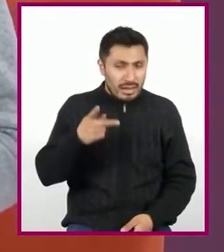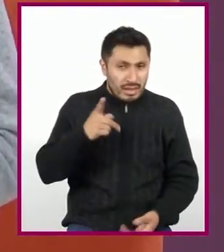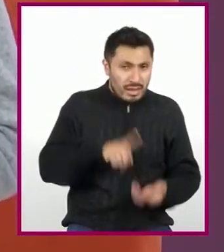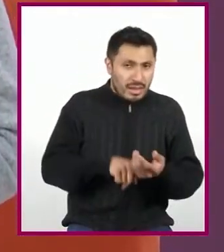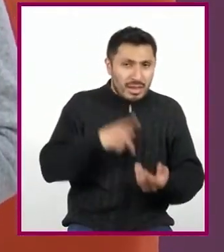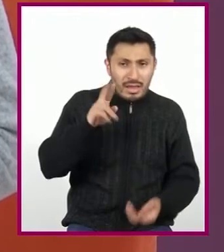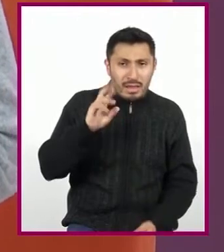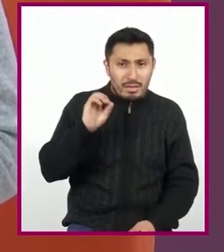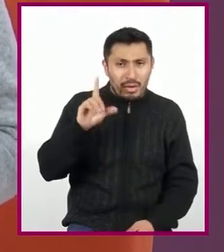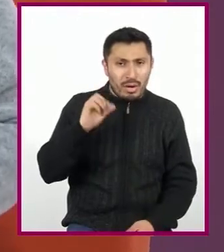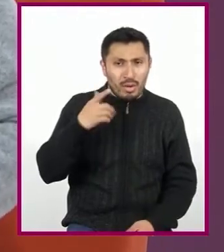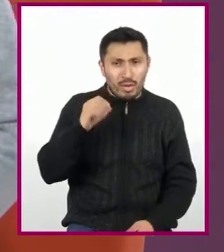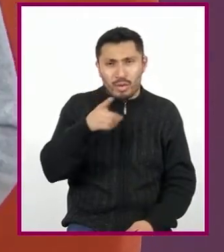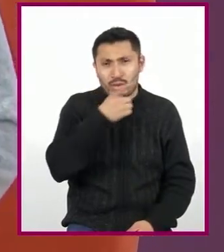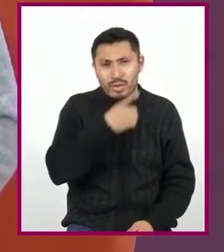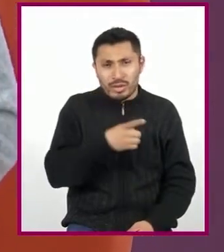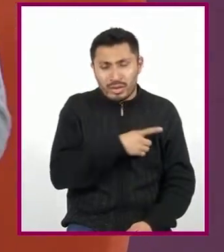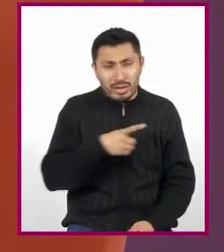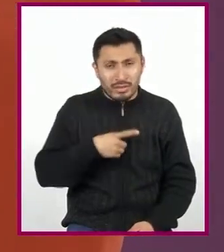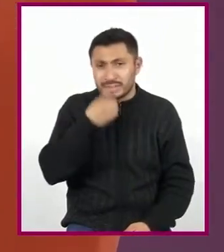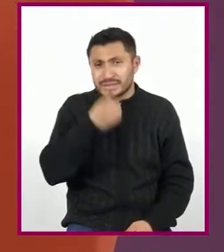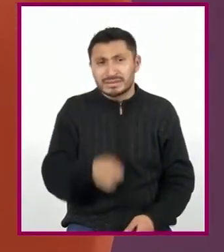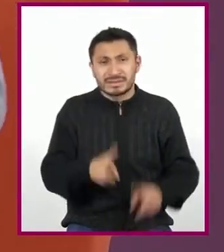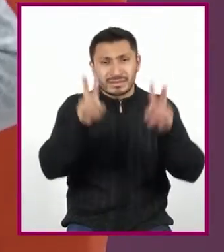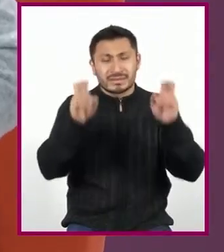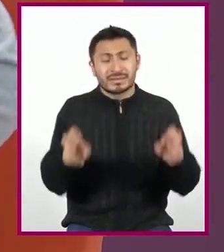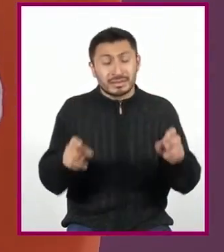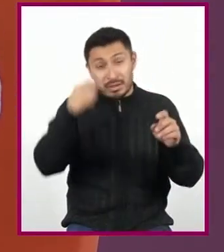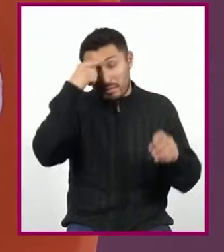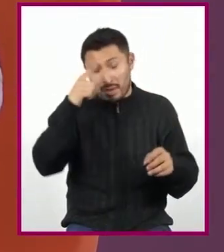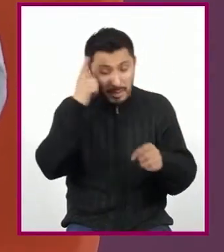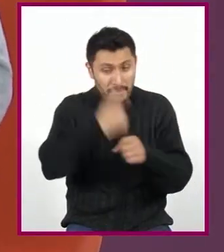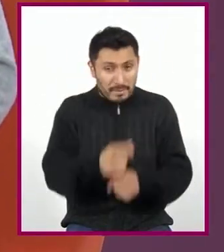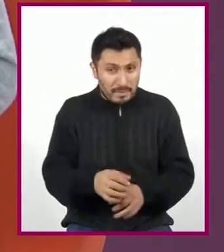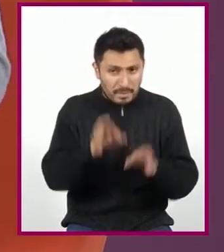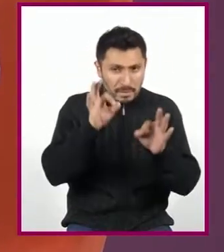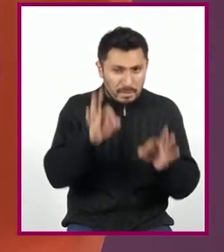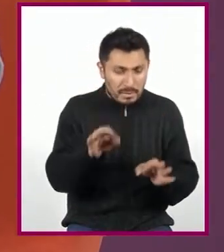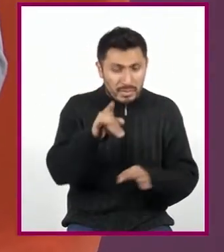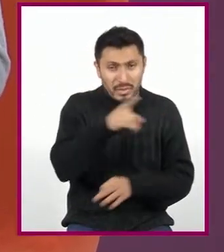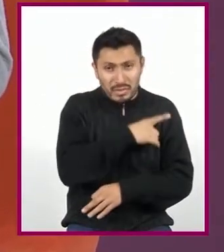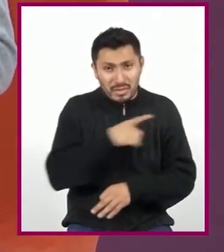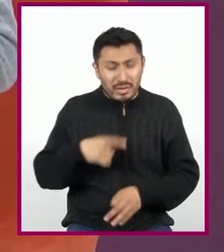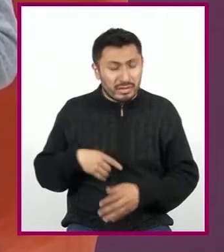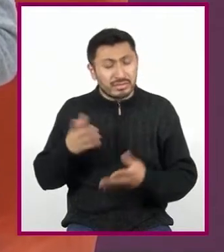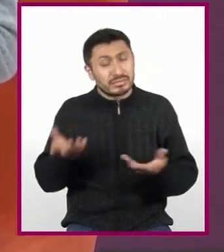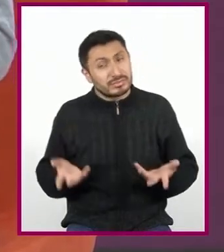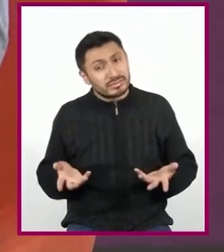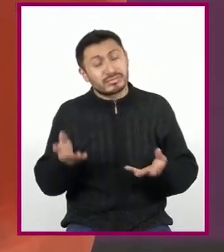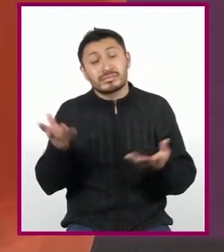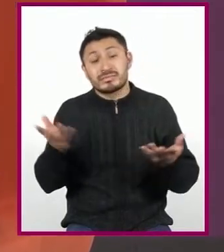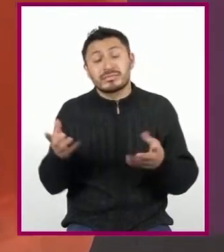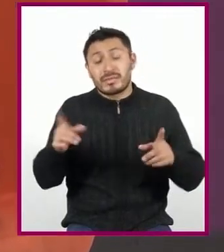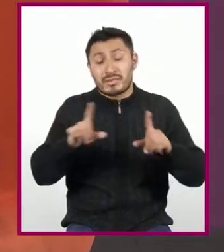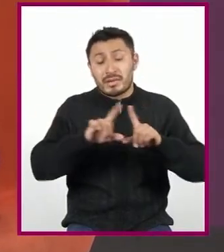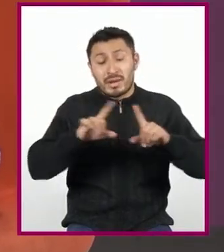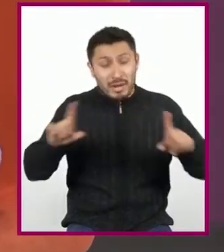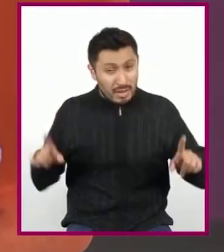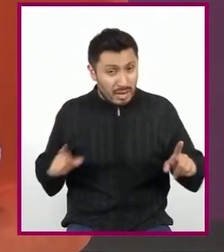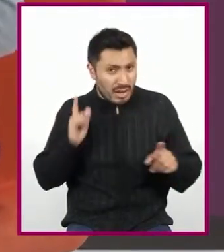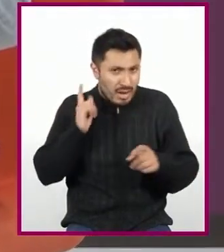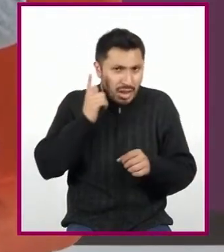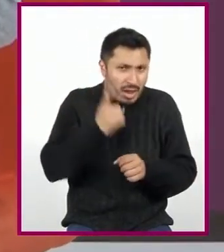que, ya que concluyeron la selección de textos, elijan el estilo con que darán a conocer a sus lectores el